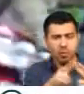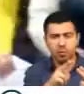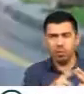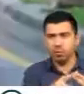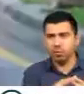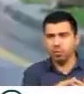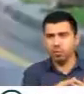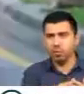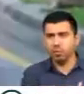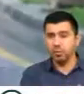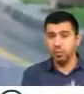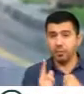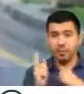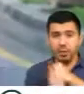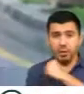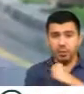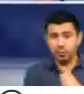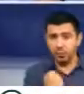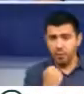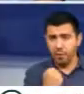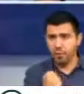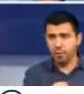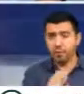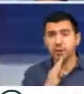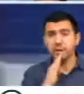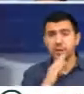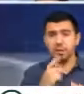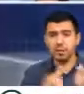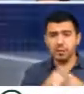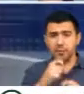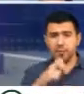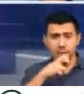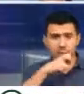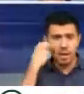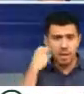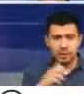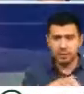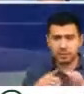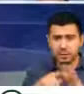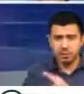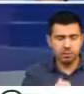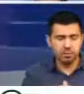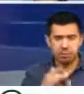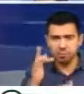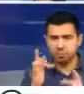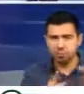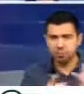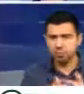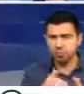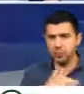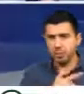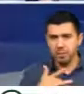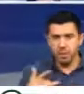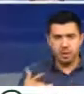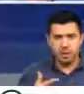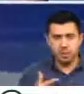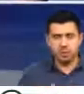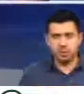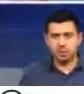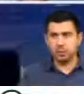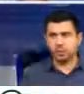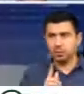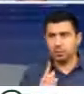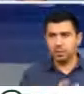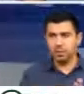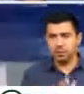se aplicarán fuertes sanciones a las personas que se encuentren transportando esta carne ilegal en condiciones no aptas para la salud es esta la información que tengo de